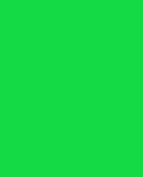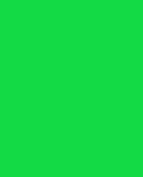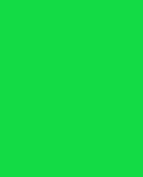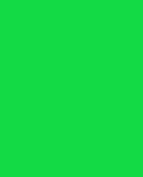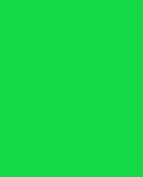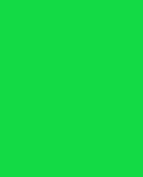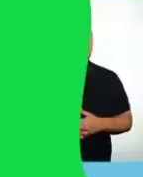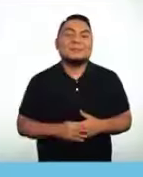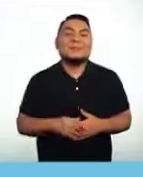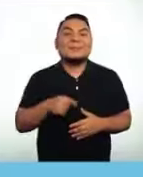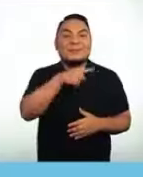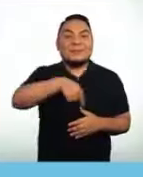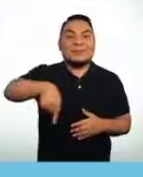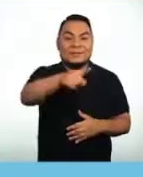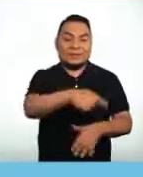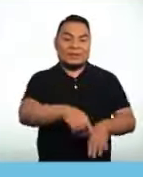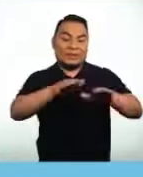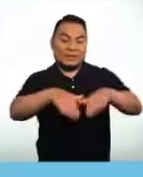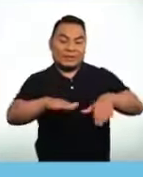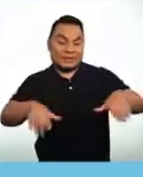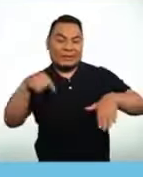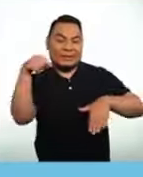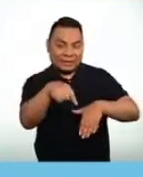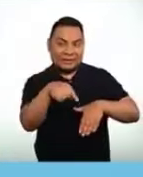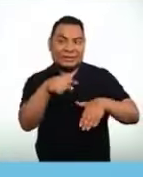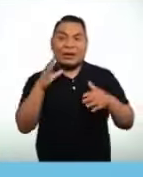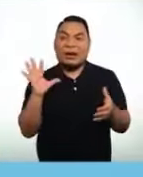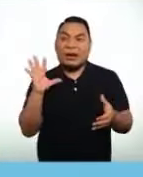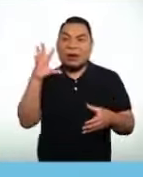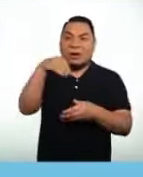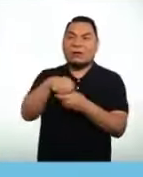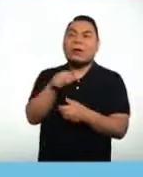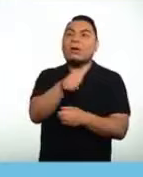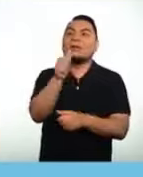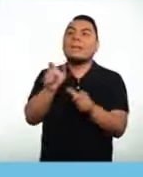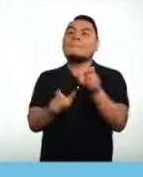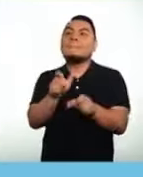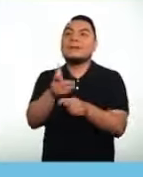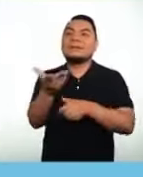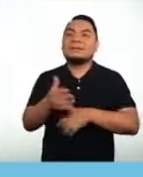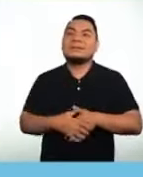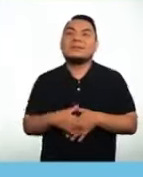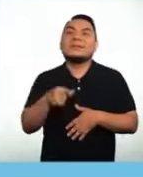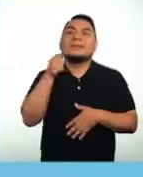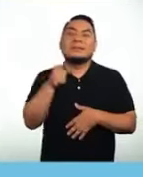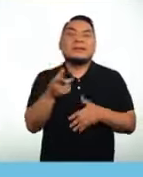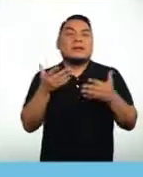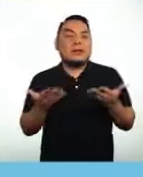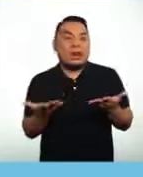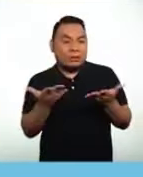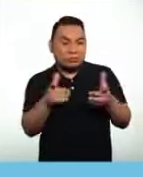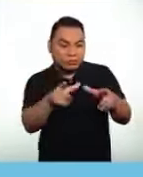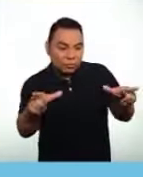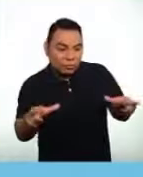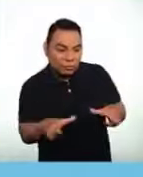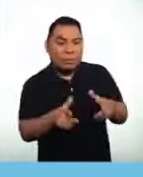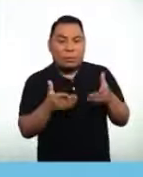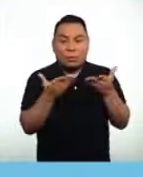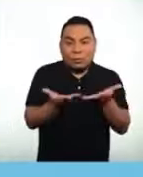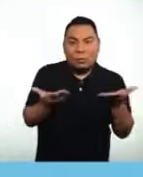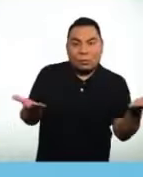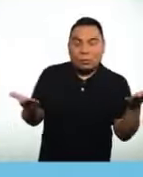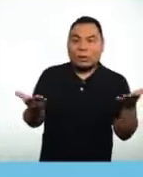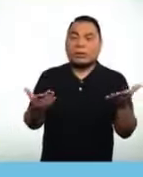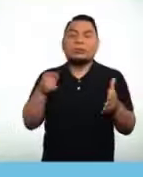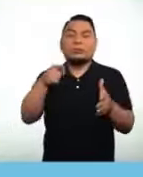ustedes. Las niñas y los niños se relacionan con otras personas, con el espacio, con